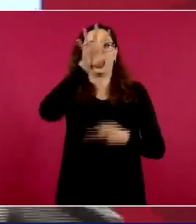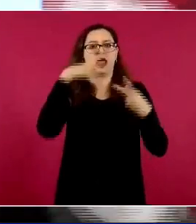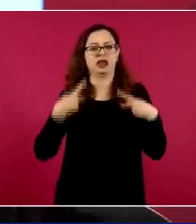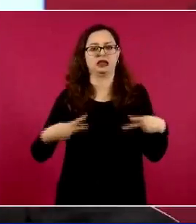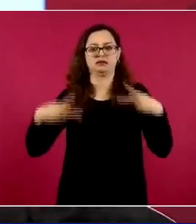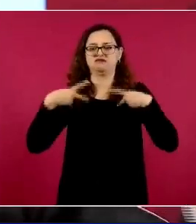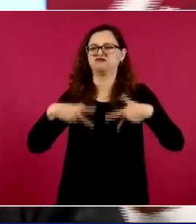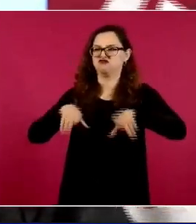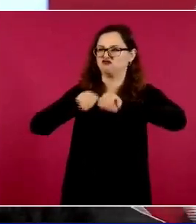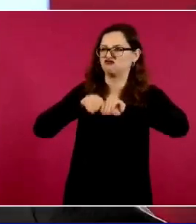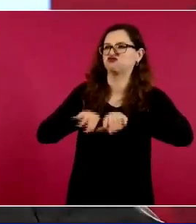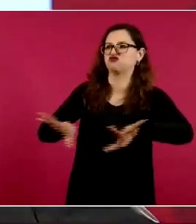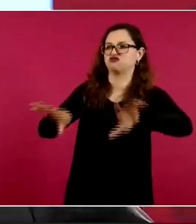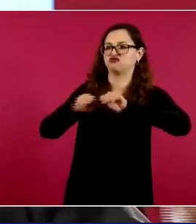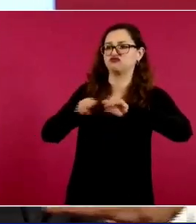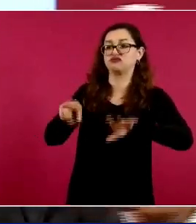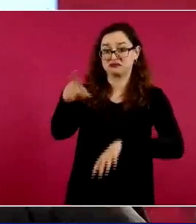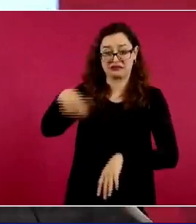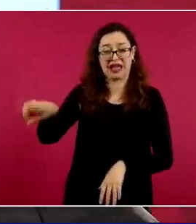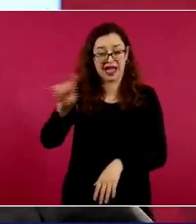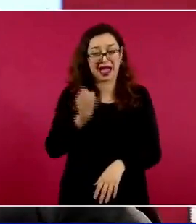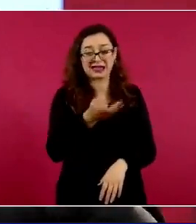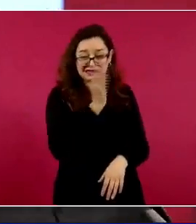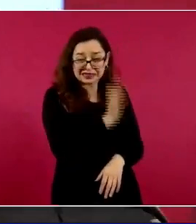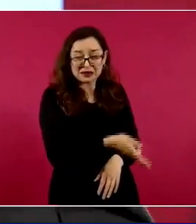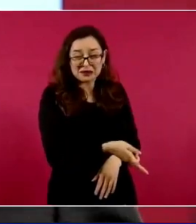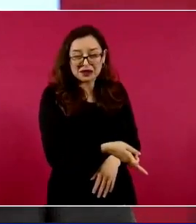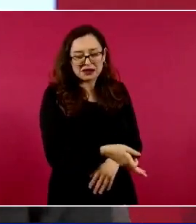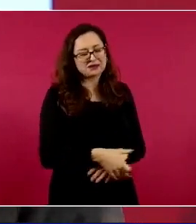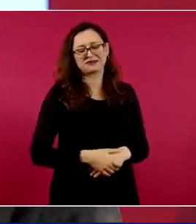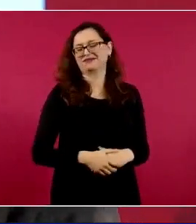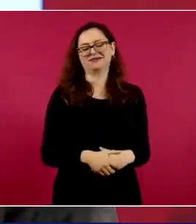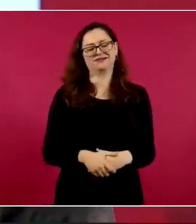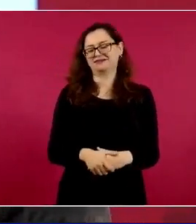en el pensamiento, en la imagen,